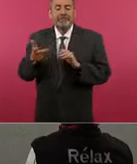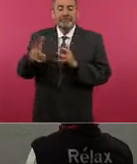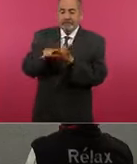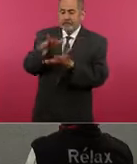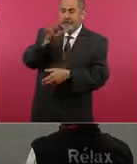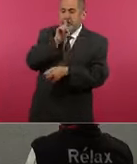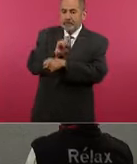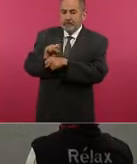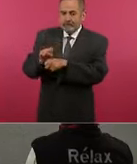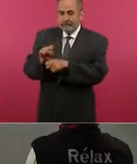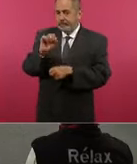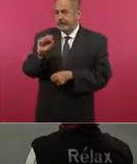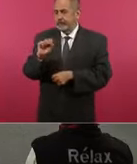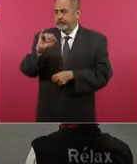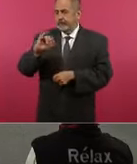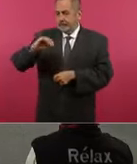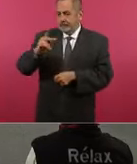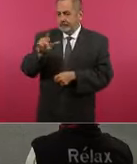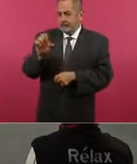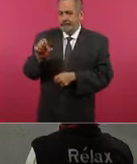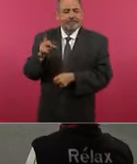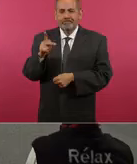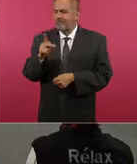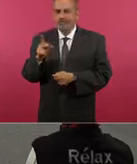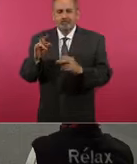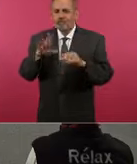Se pueden hacer